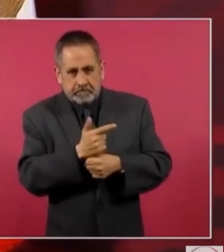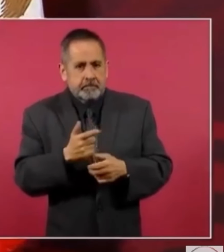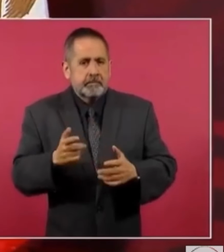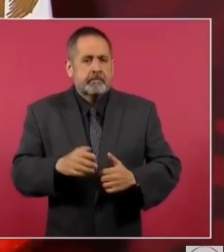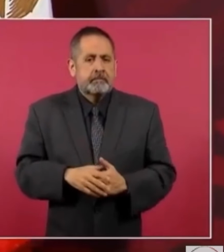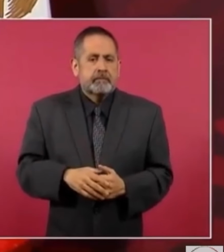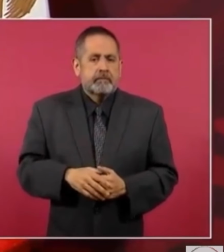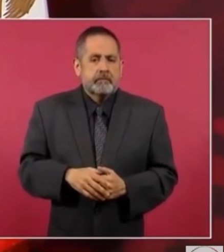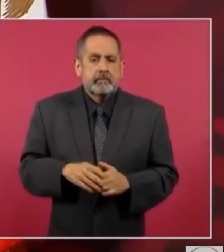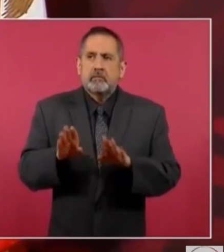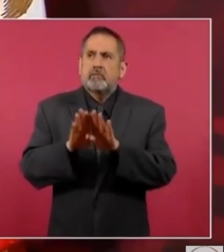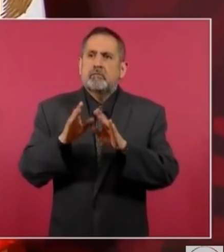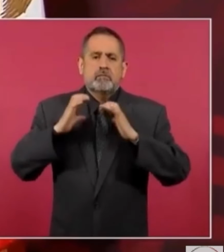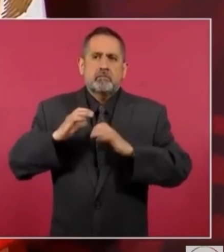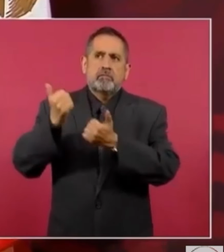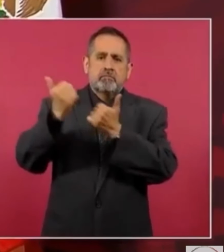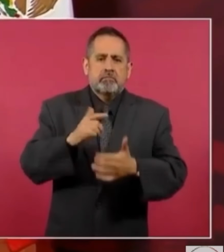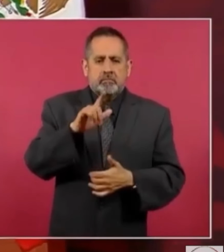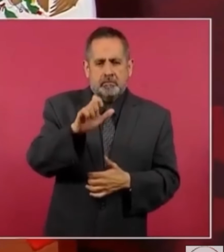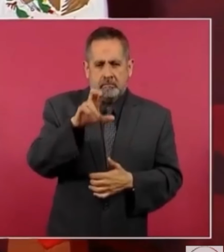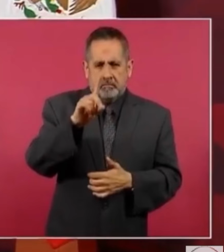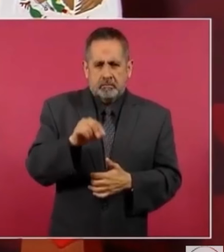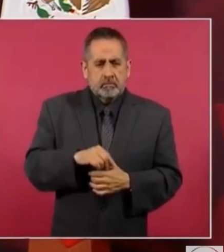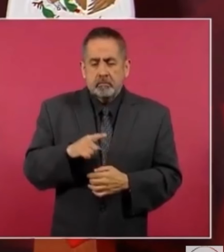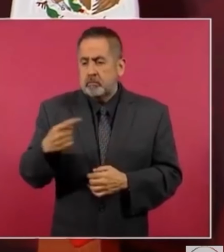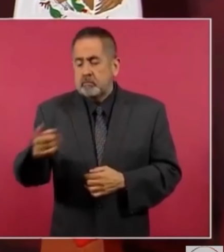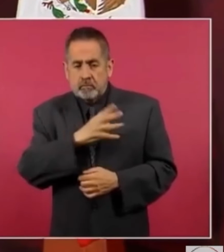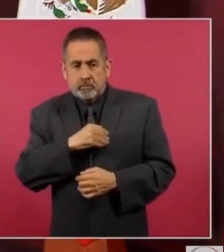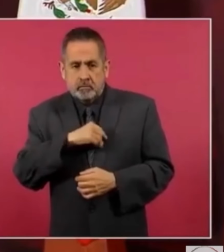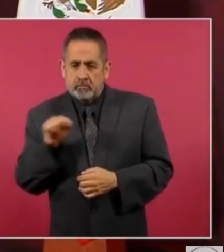la traída de Lerdo, y le dice a sus hijos: